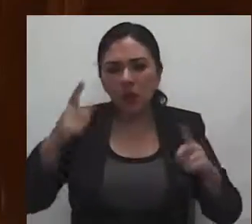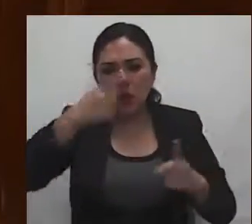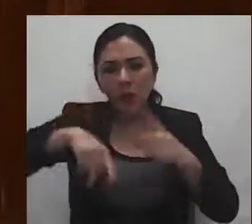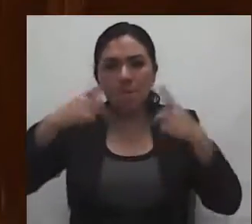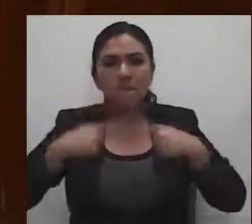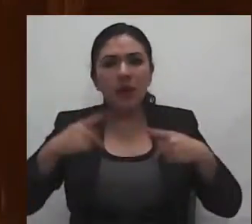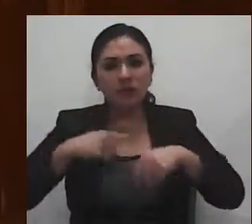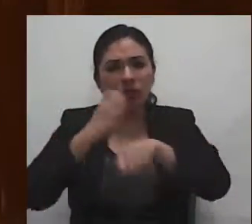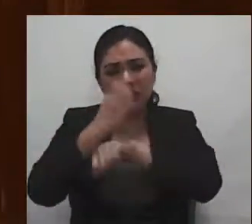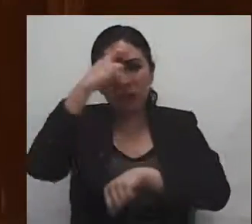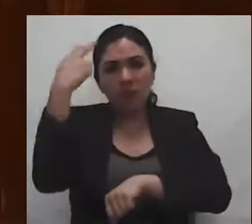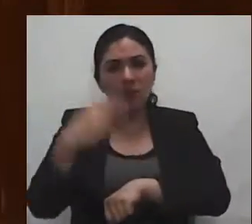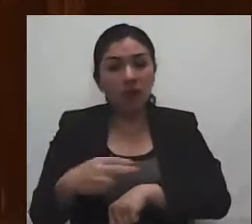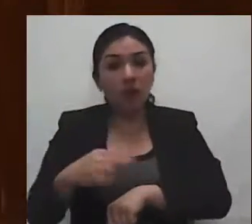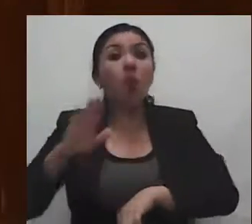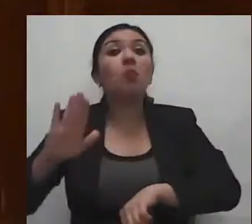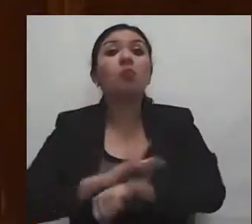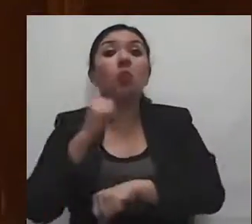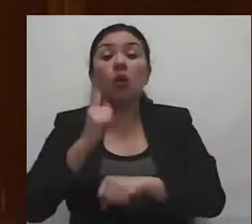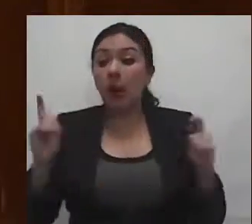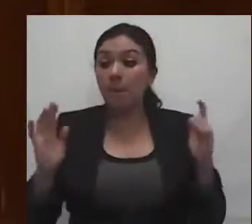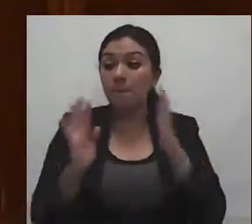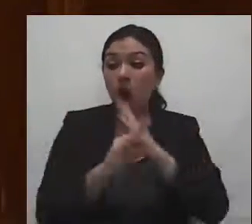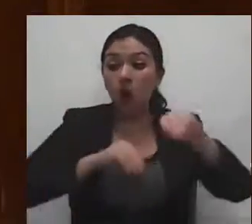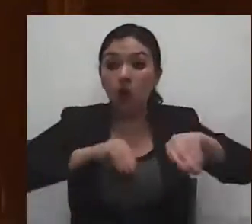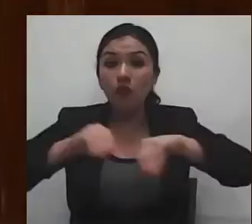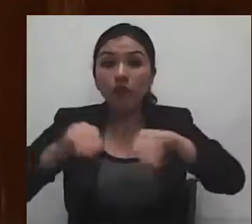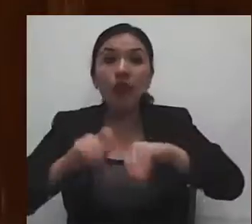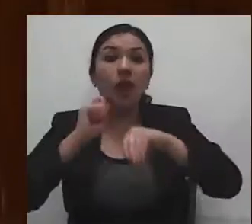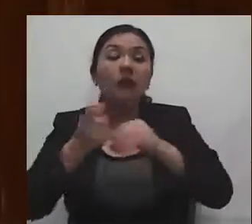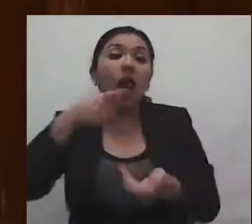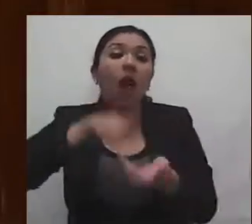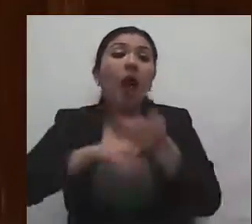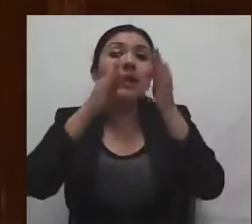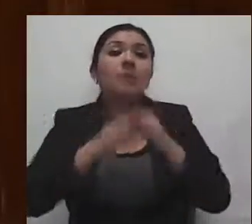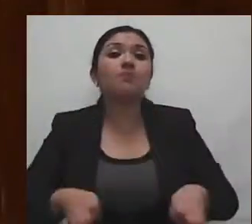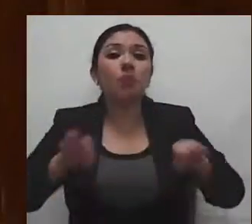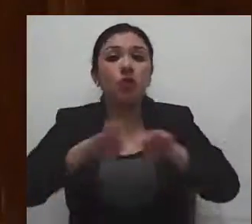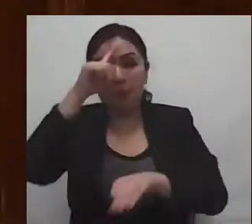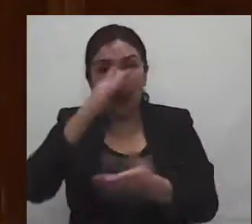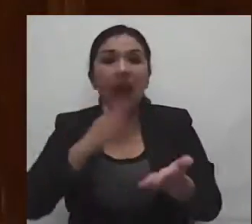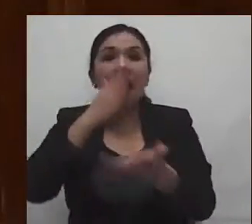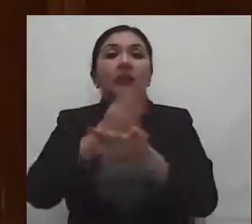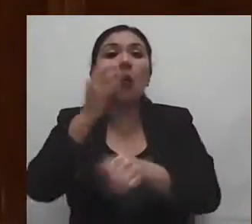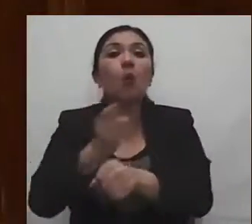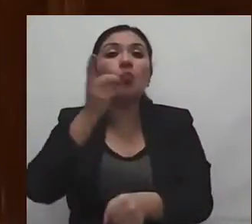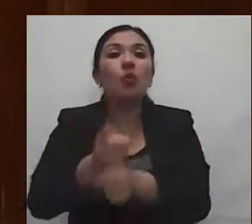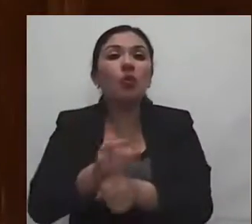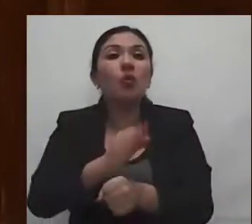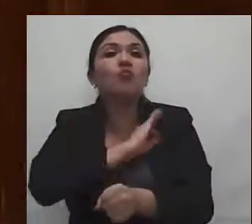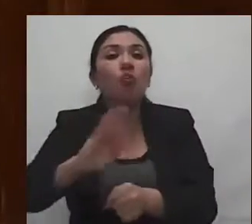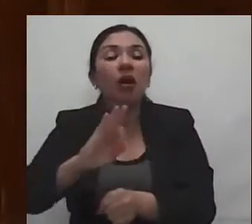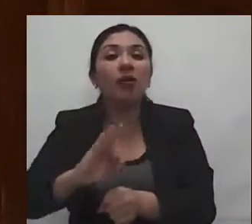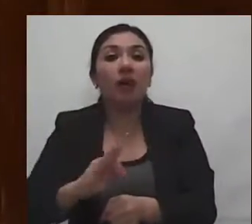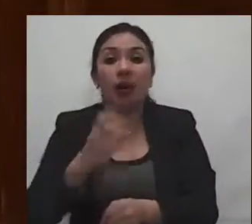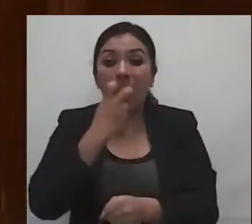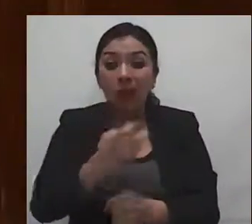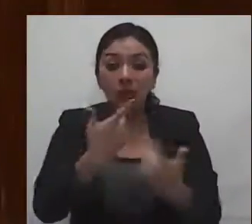mexiquenses, ya que la movilidad juega un papel clave en el acceso de oportunidades. Y estos grupos tienen